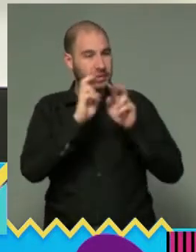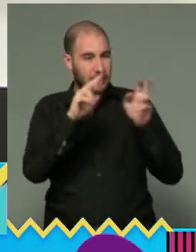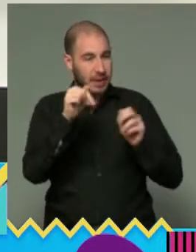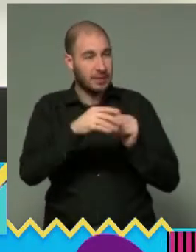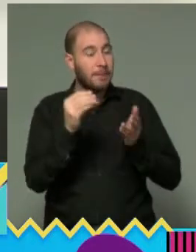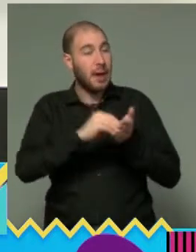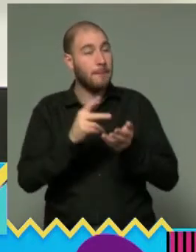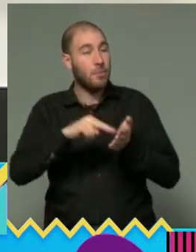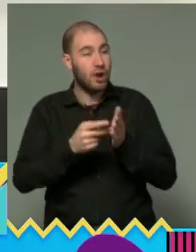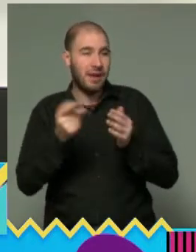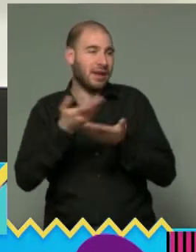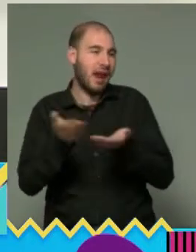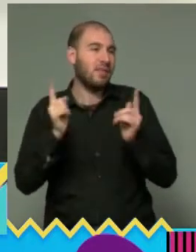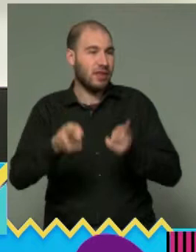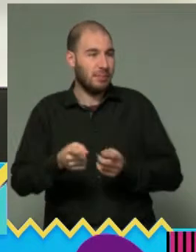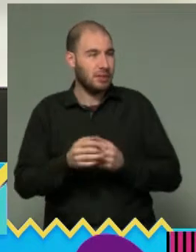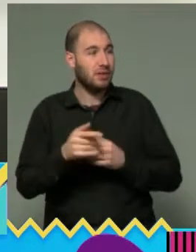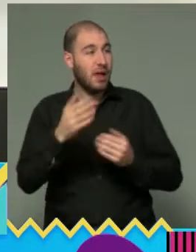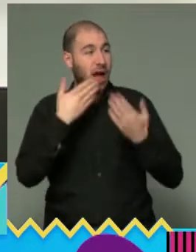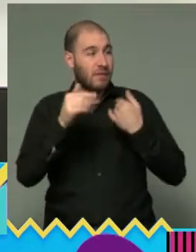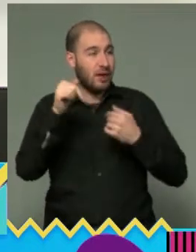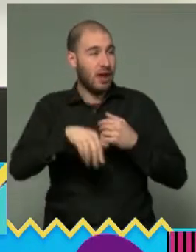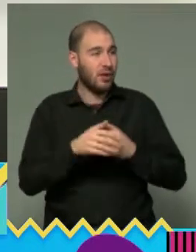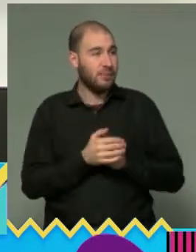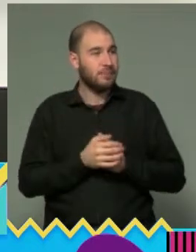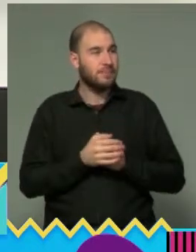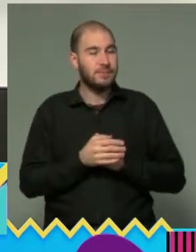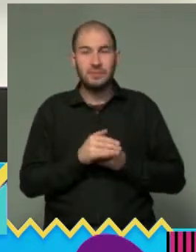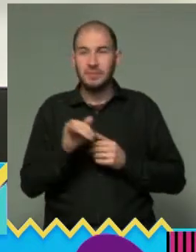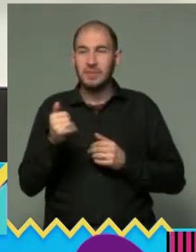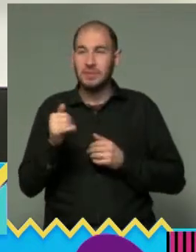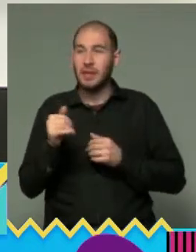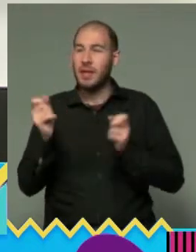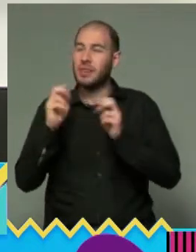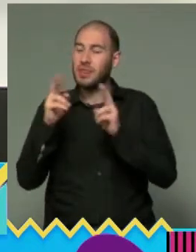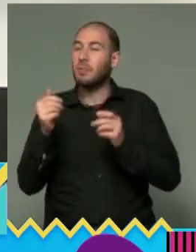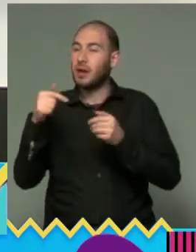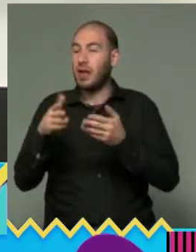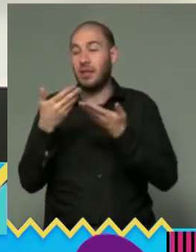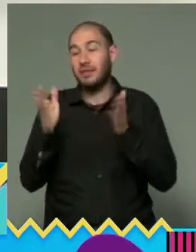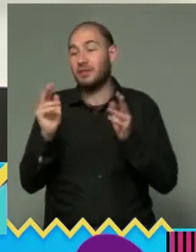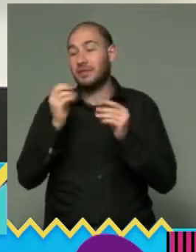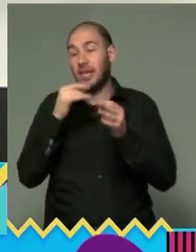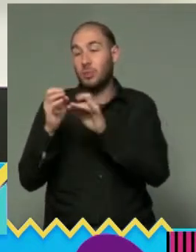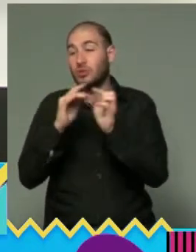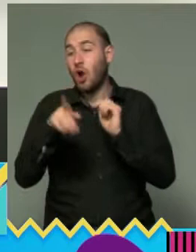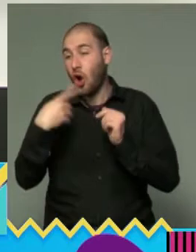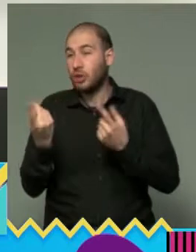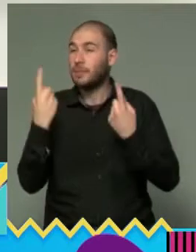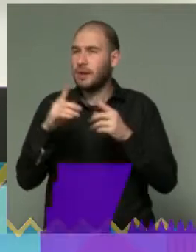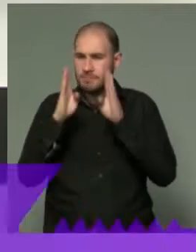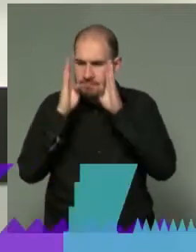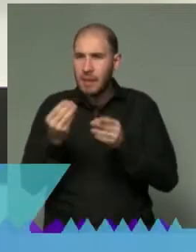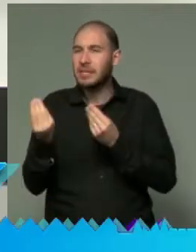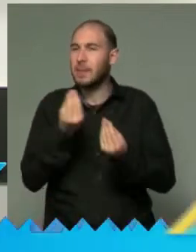y problemáticas docentes en general también que vamos a tratar de tocar. Seguramente que el panorama se va a abrir a otras discusiones, pero la idea es ver